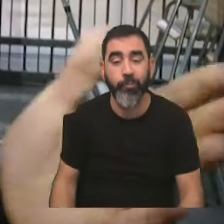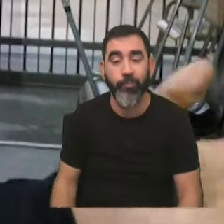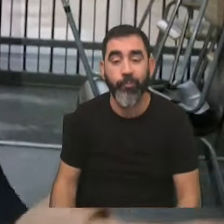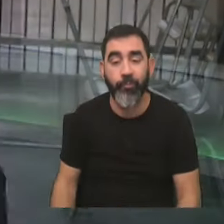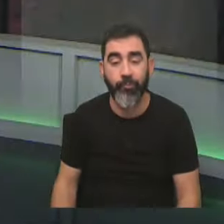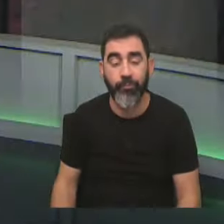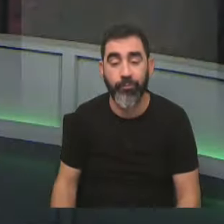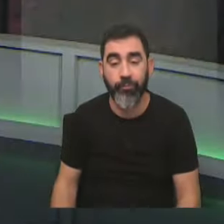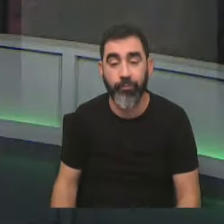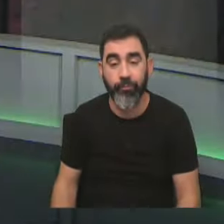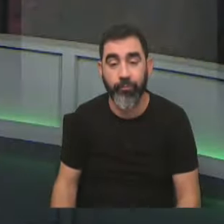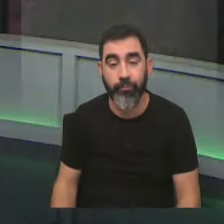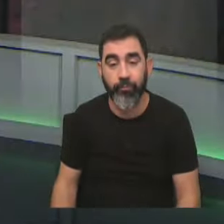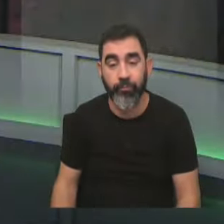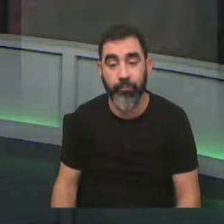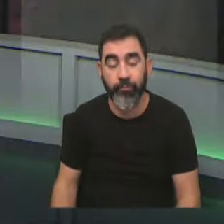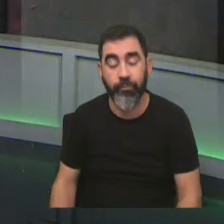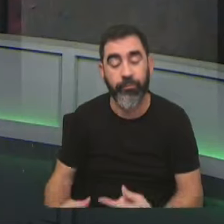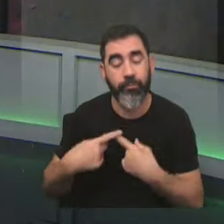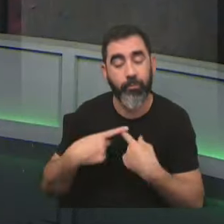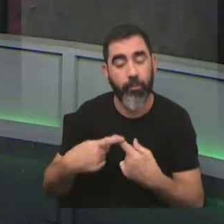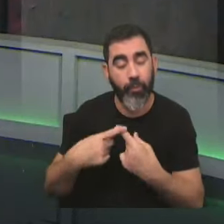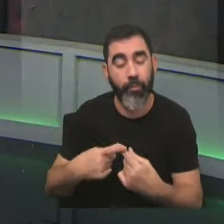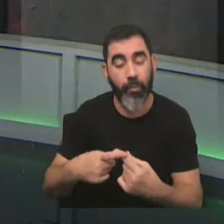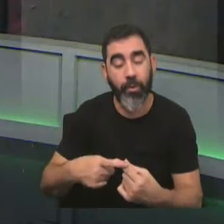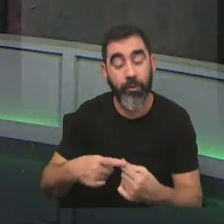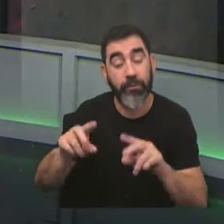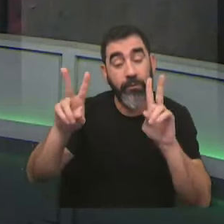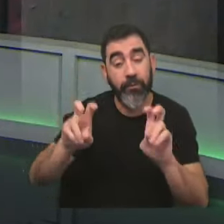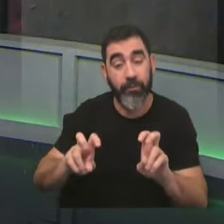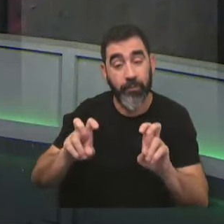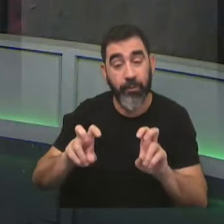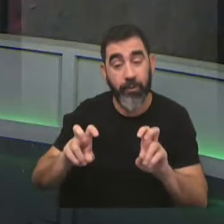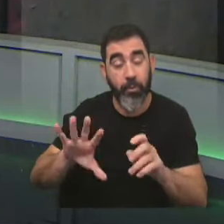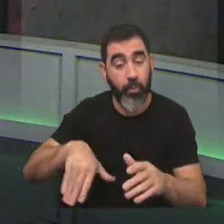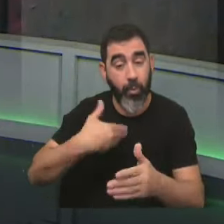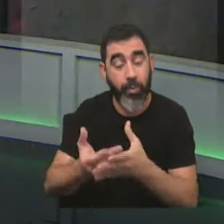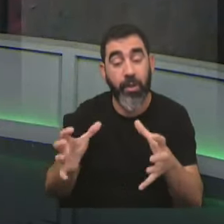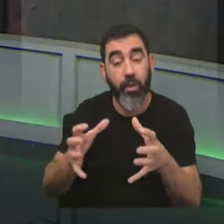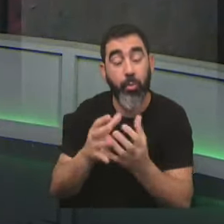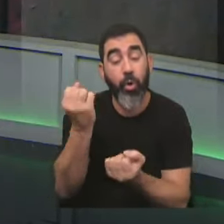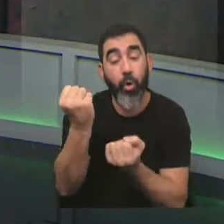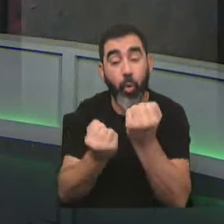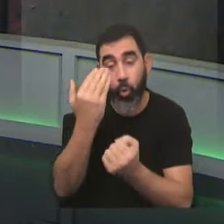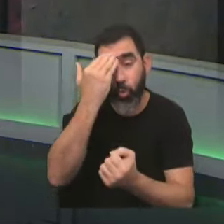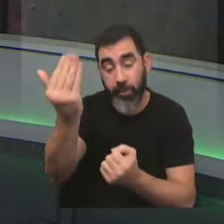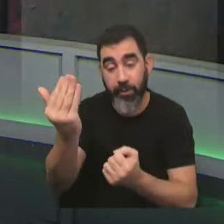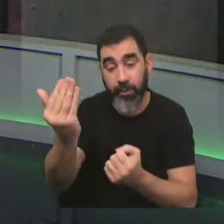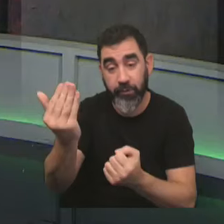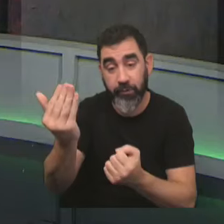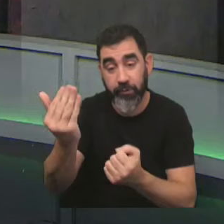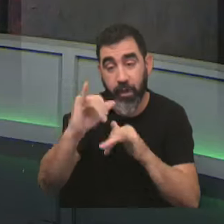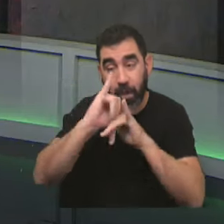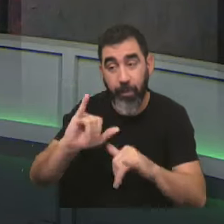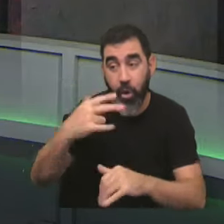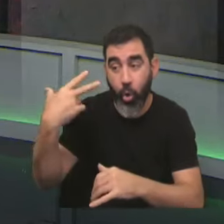trabajadores y tras la polémica generada en las últimas horas En referencia al planteo del grupo de economistas del frente amplio que está haciendo